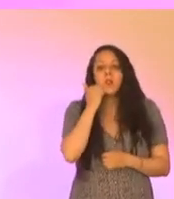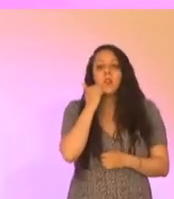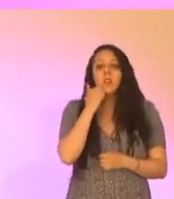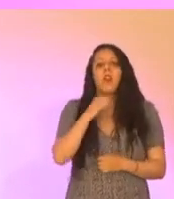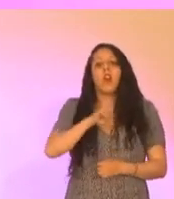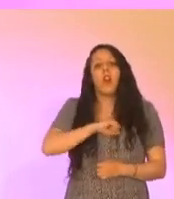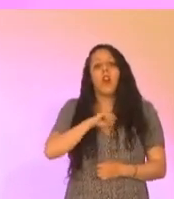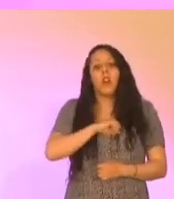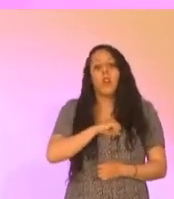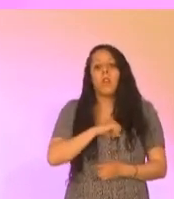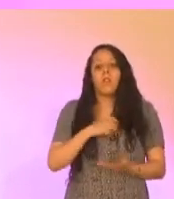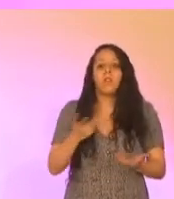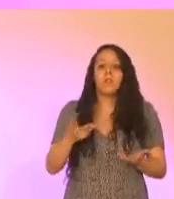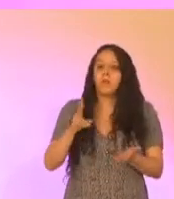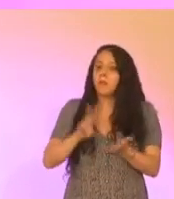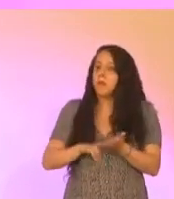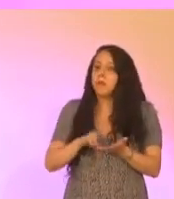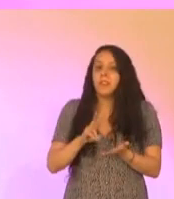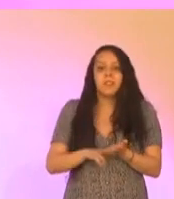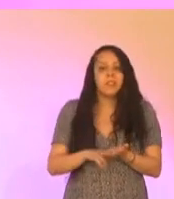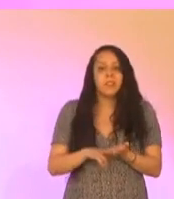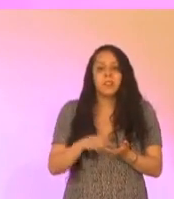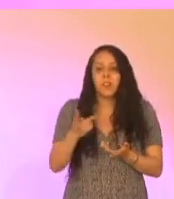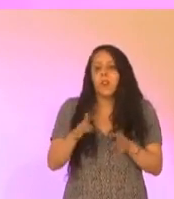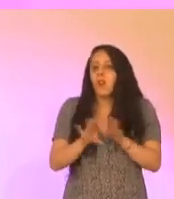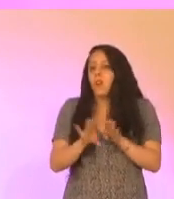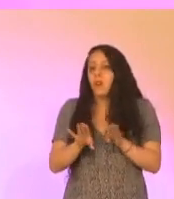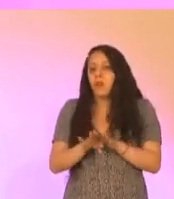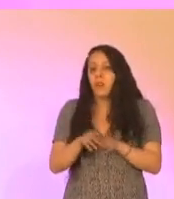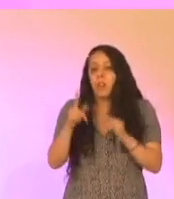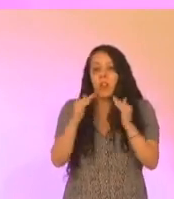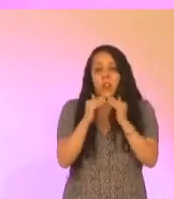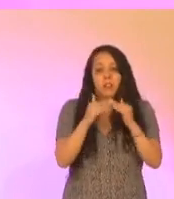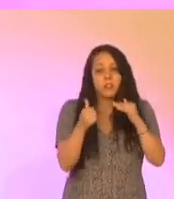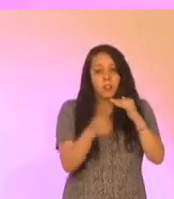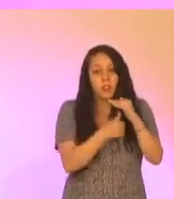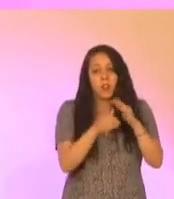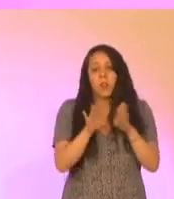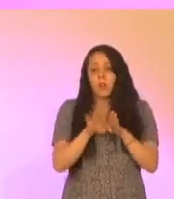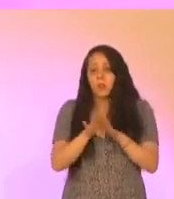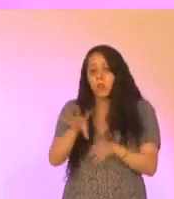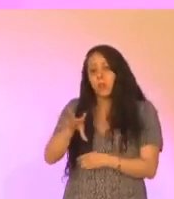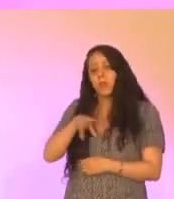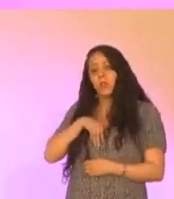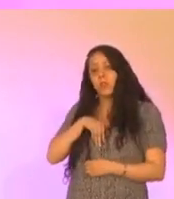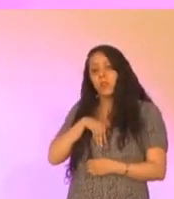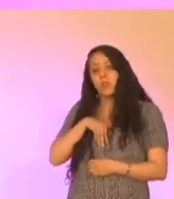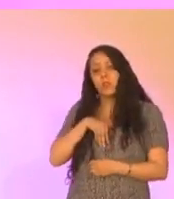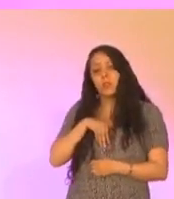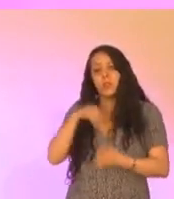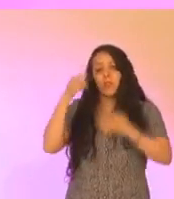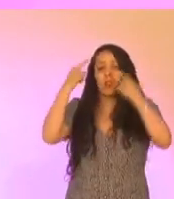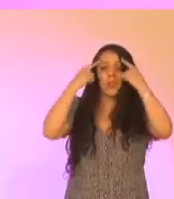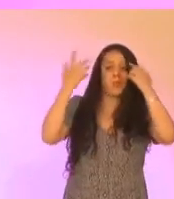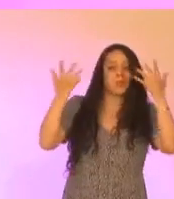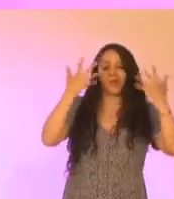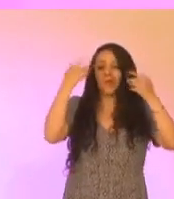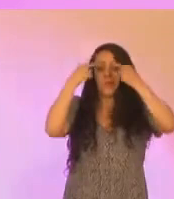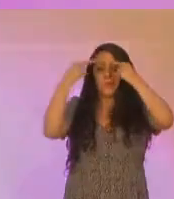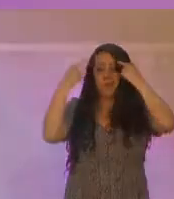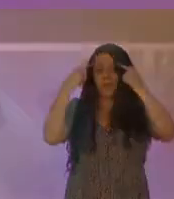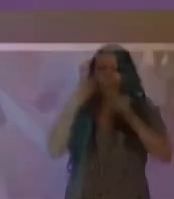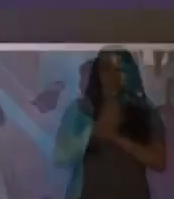dices pero llevo ocho días encerrado como se va a pegar entonces digamos hate fight de tipo de